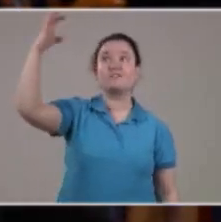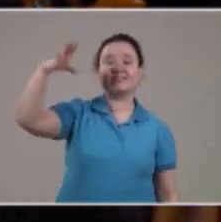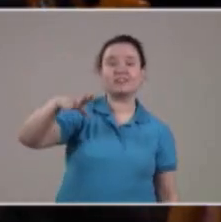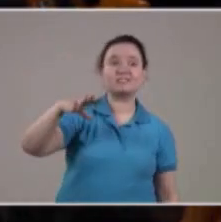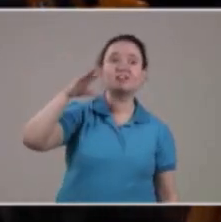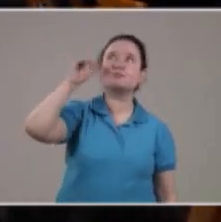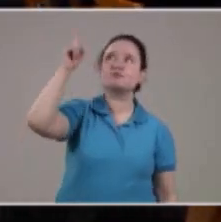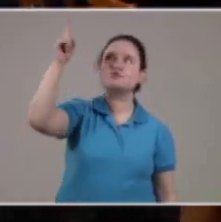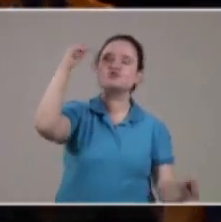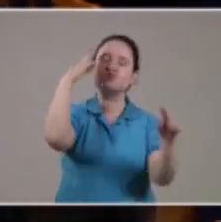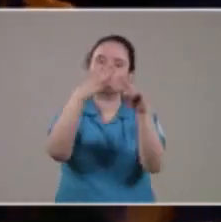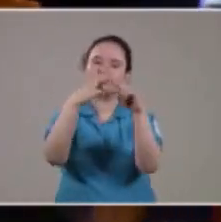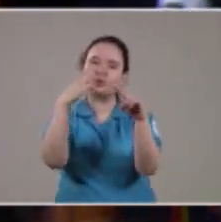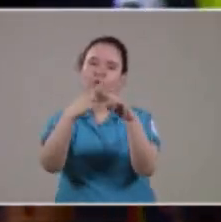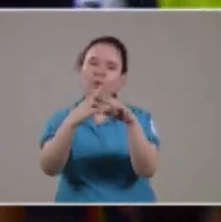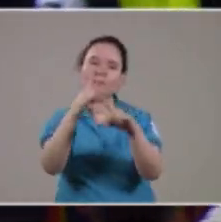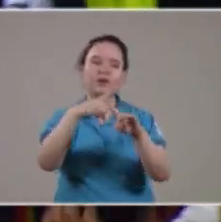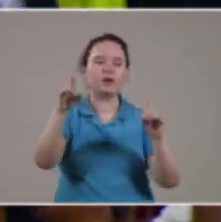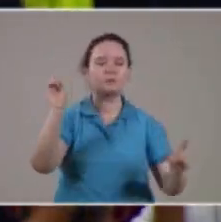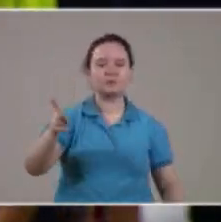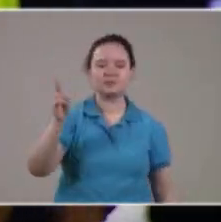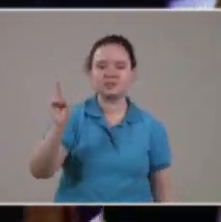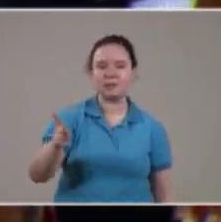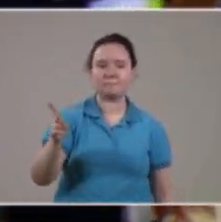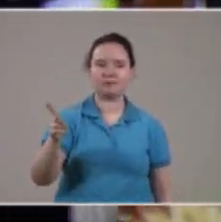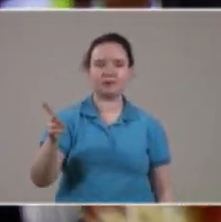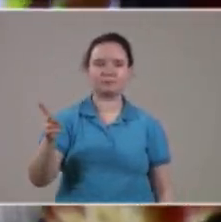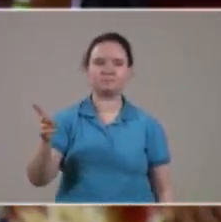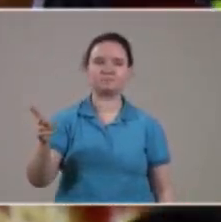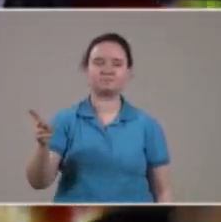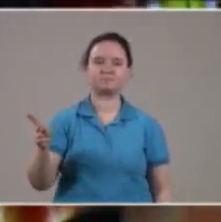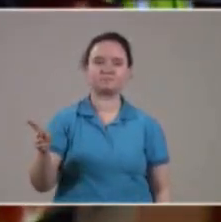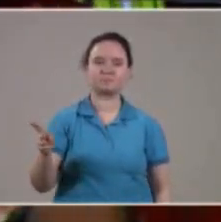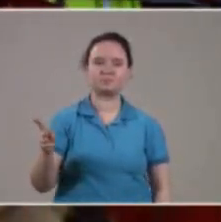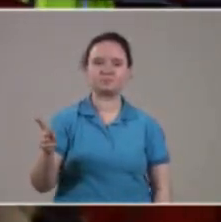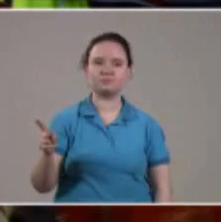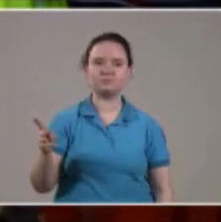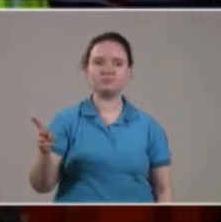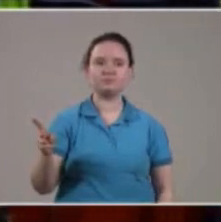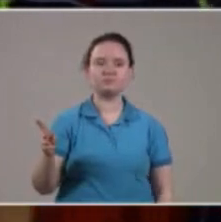Bendeciremos su nombre por siempre.